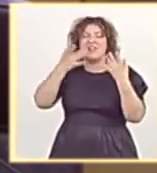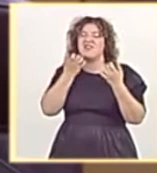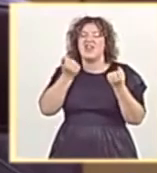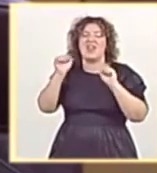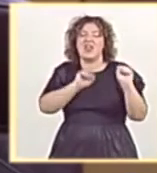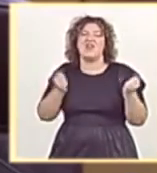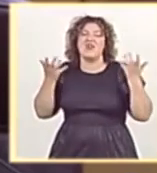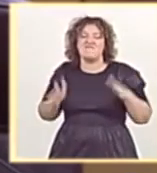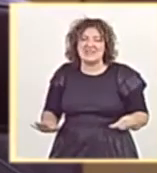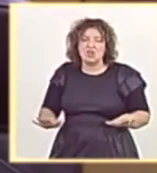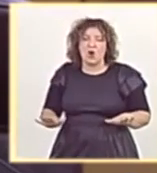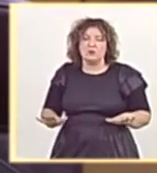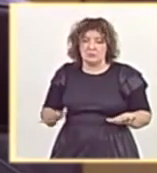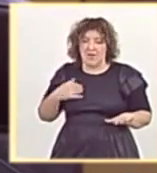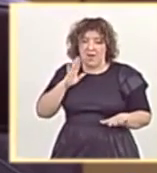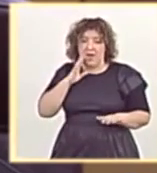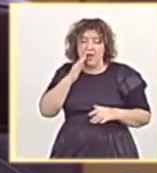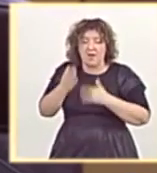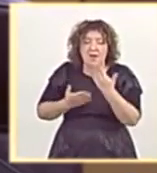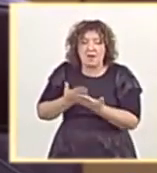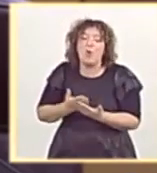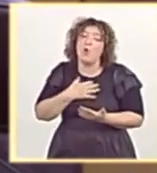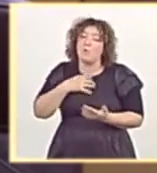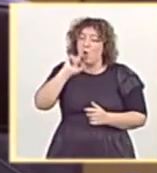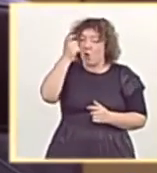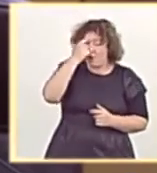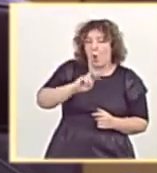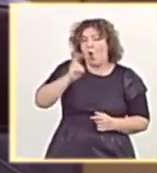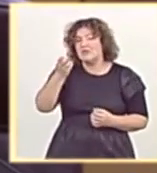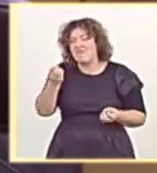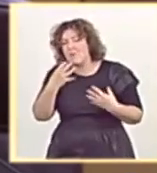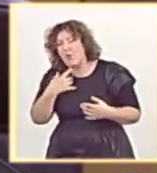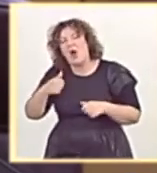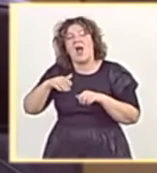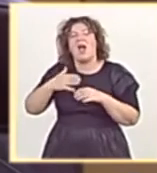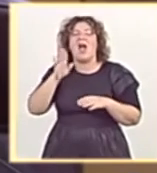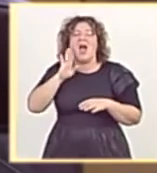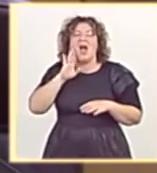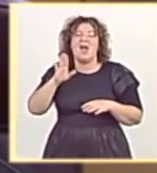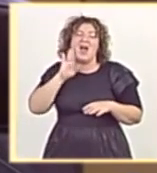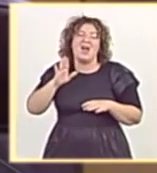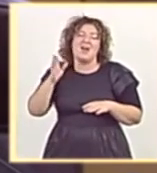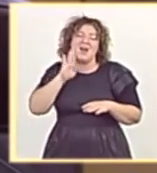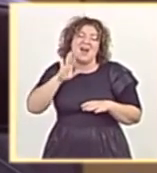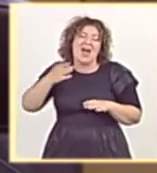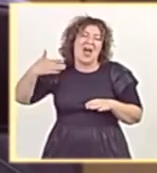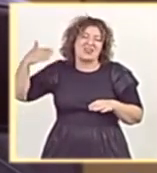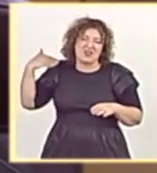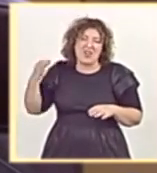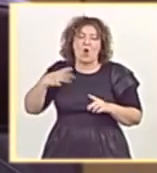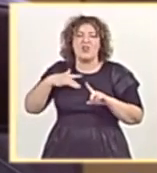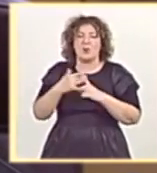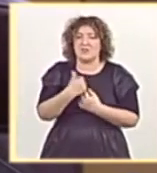expuesto o no cree que pueda inducir los conceptos como otra información o antecedentes sobre otras circunstancias personales,